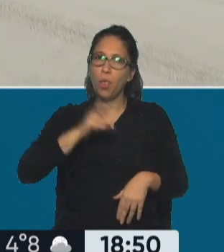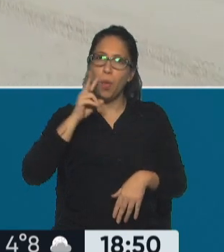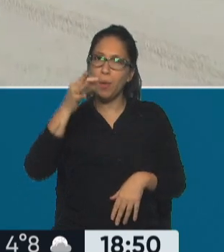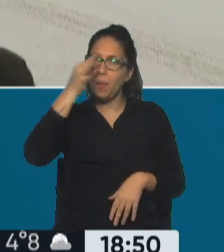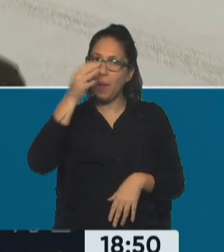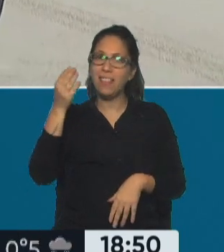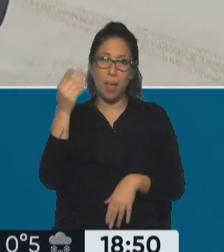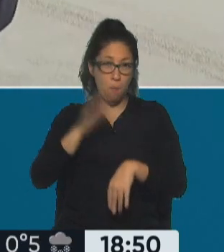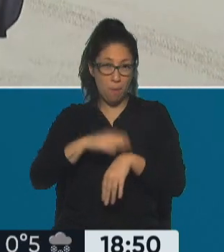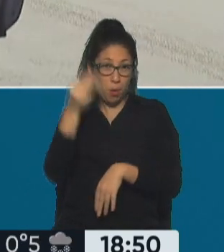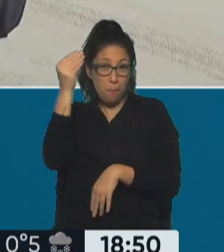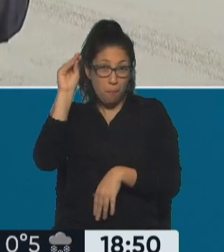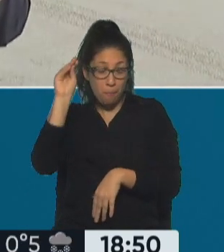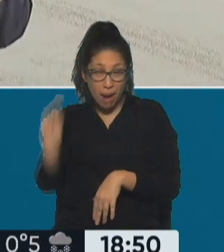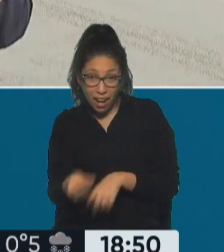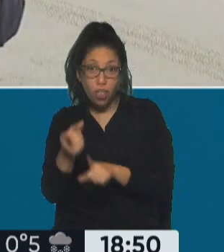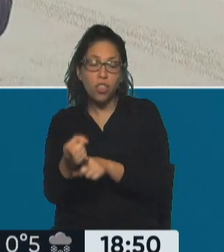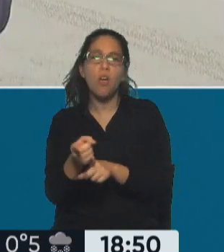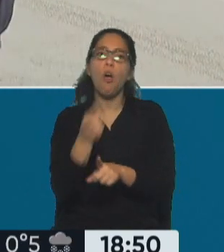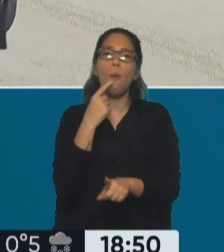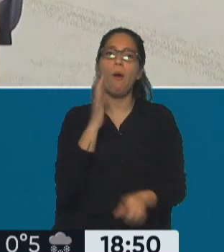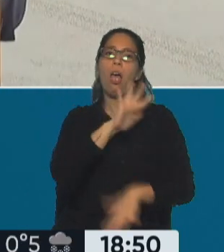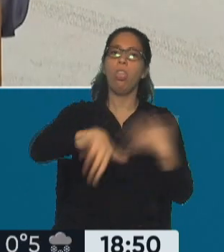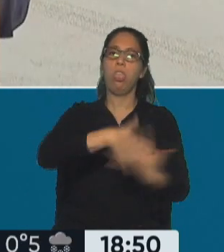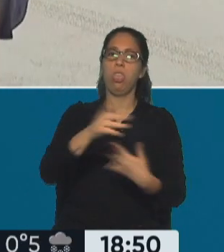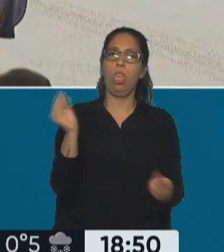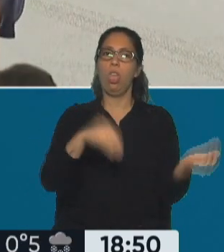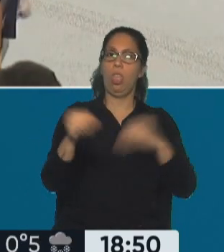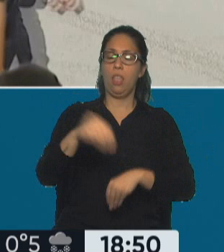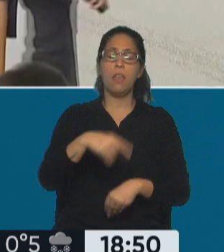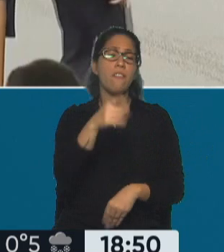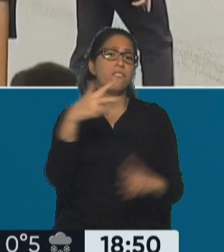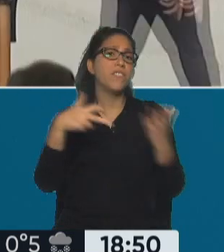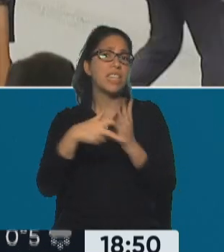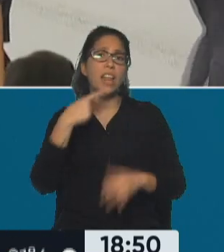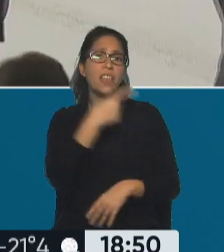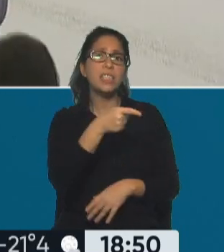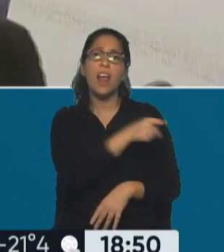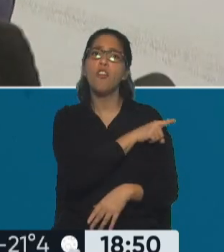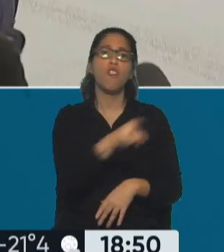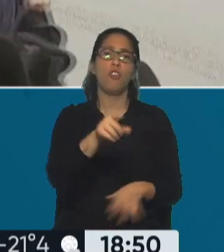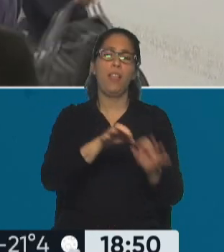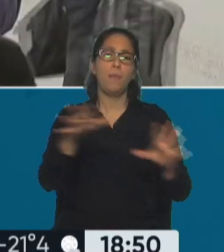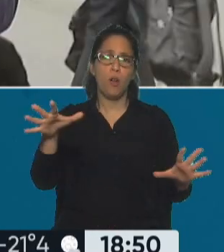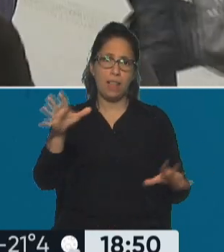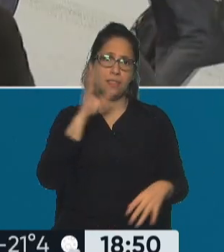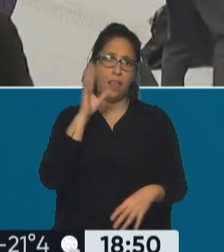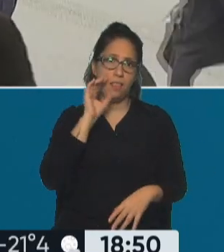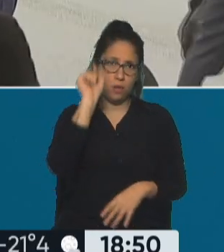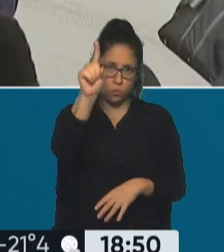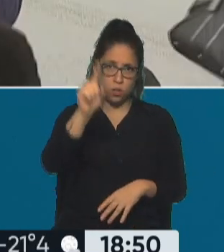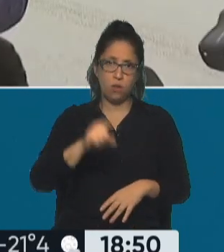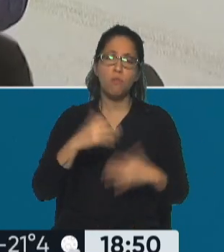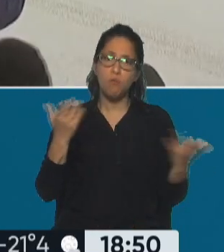su derrota. En un texto de 45 páginas, la fiscalía lo acusa de atacar a la democracia